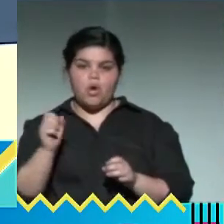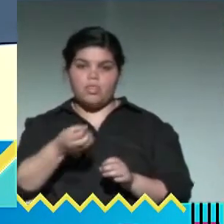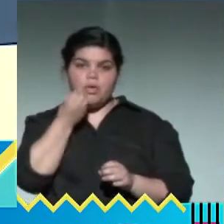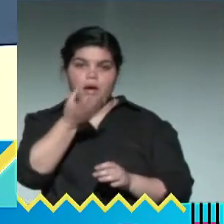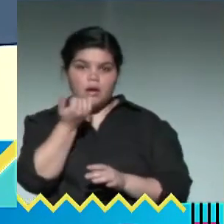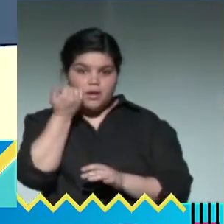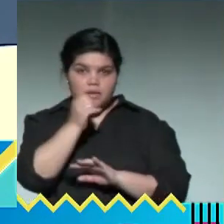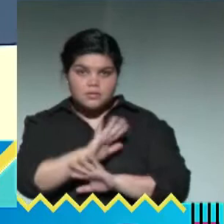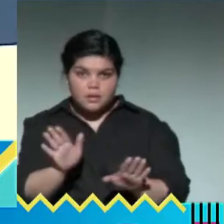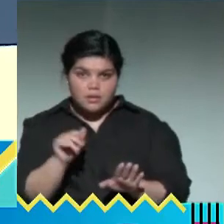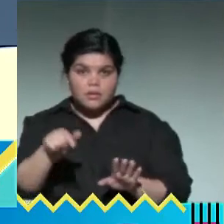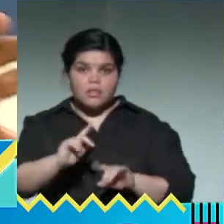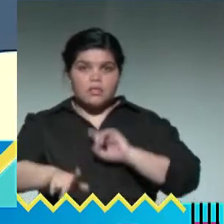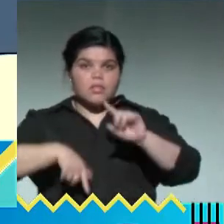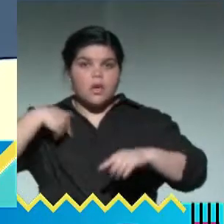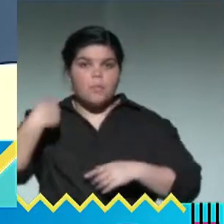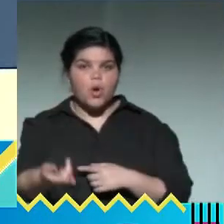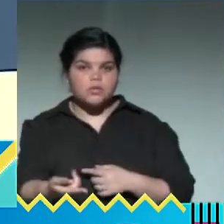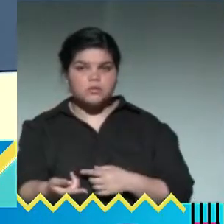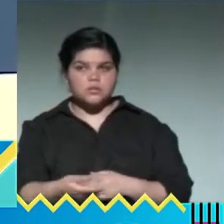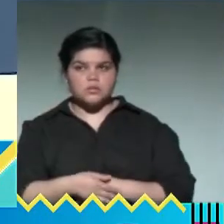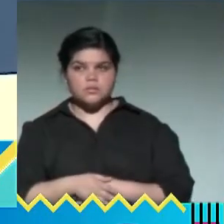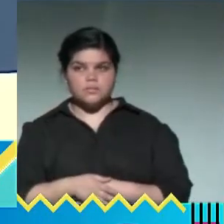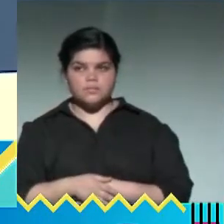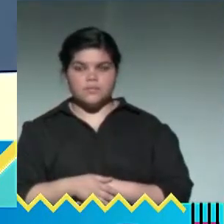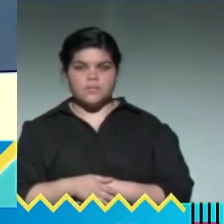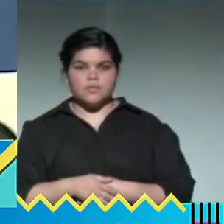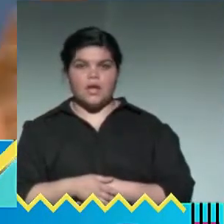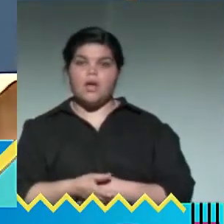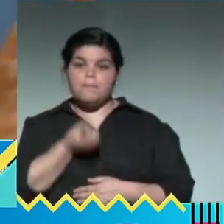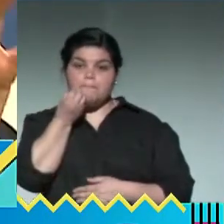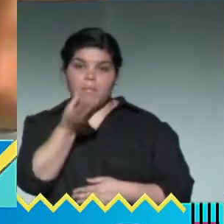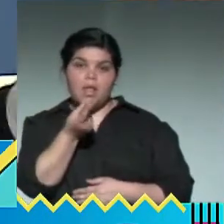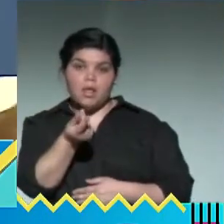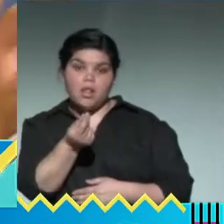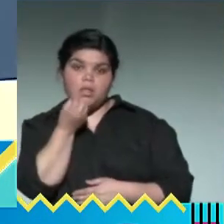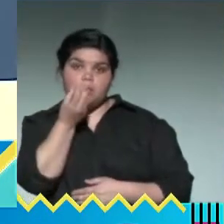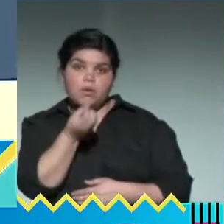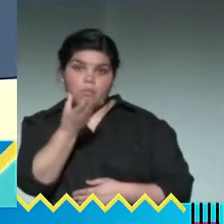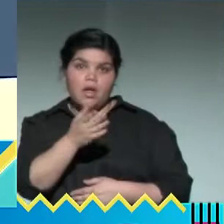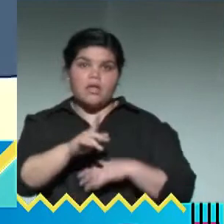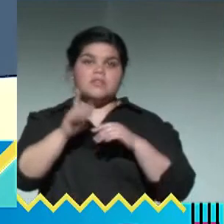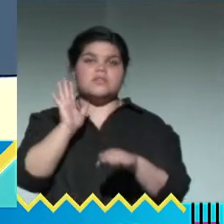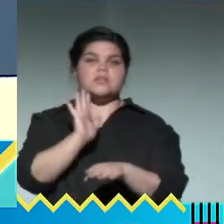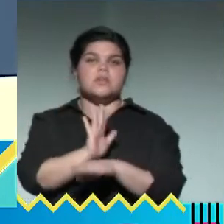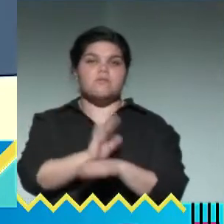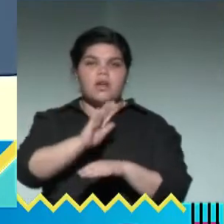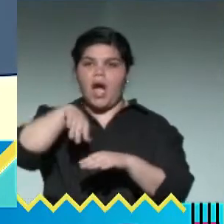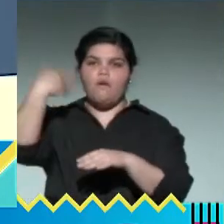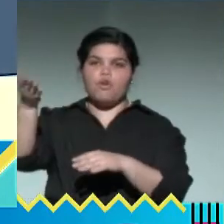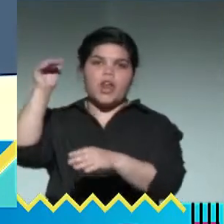post-blanqueo. Muchos fondos blanqueados que quedaron afuera, exteriorizados se llaman, no